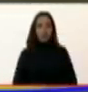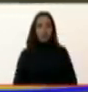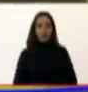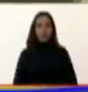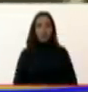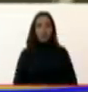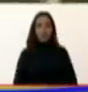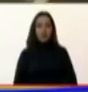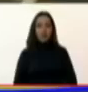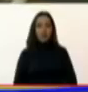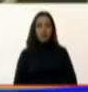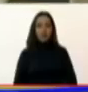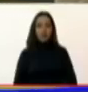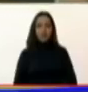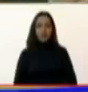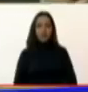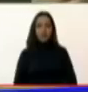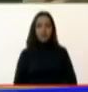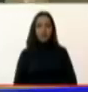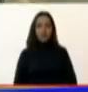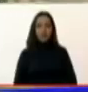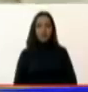2019. Este